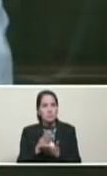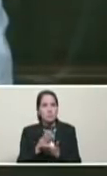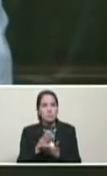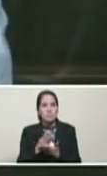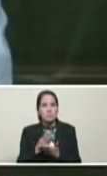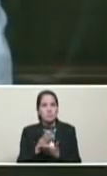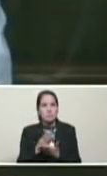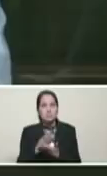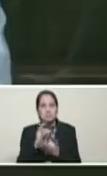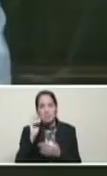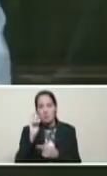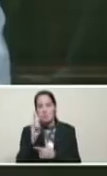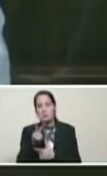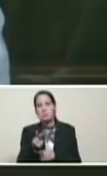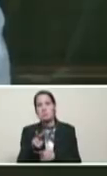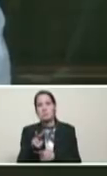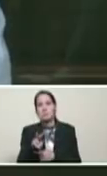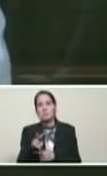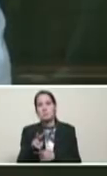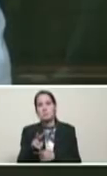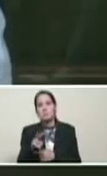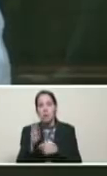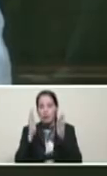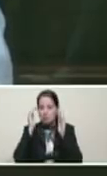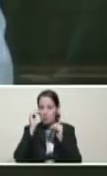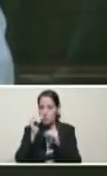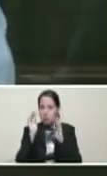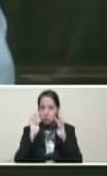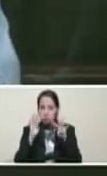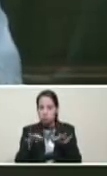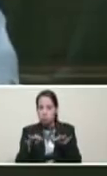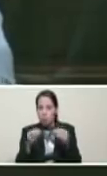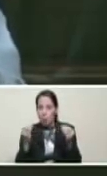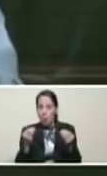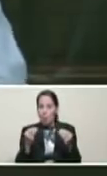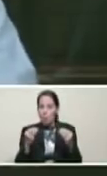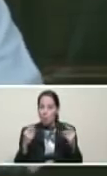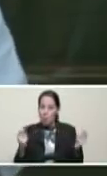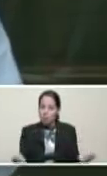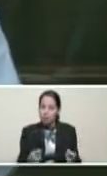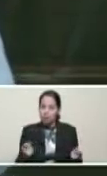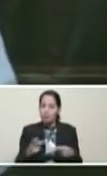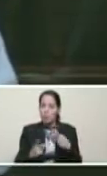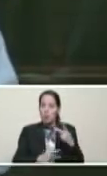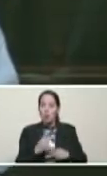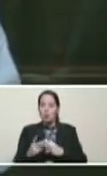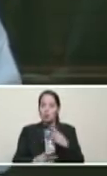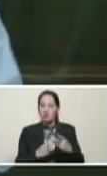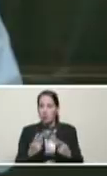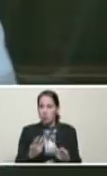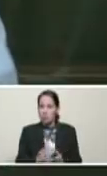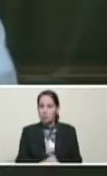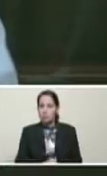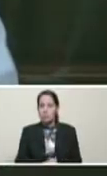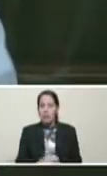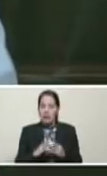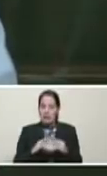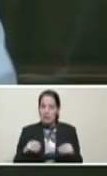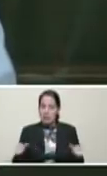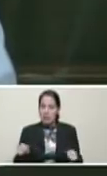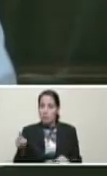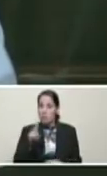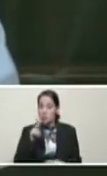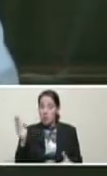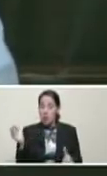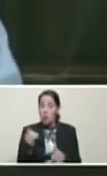mirada poniendo nuestra atención en la producción de la tierra venezolana en lograr lo que